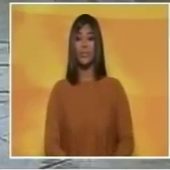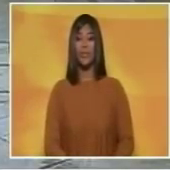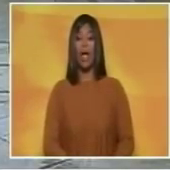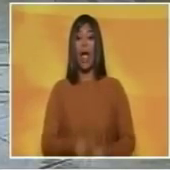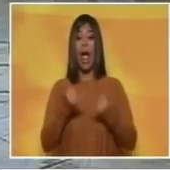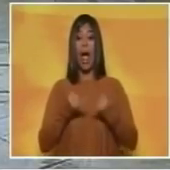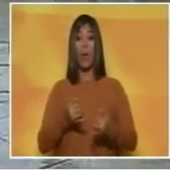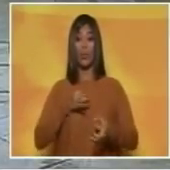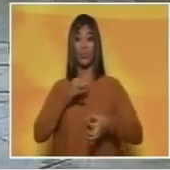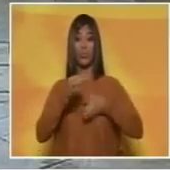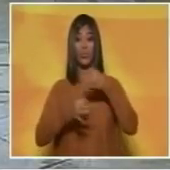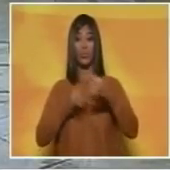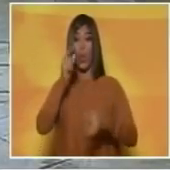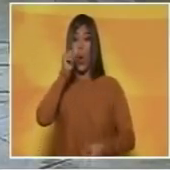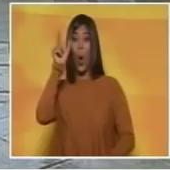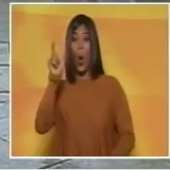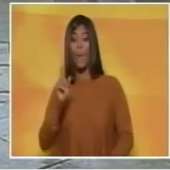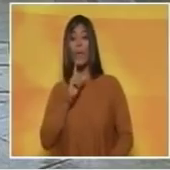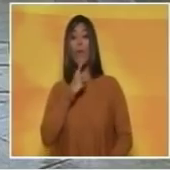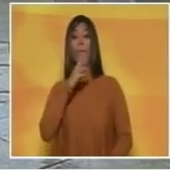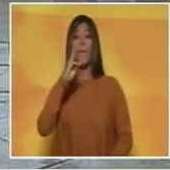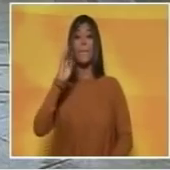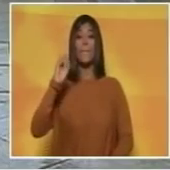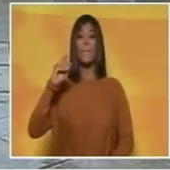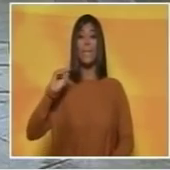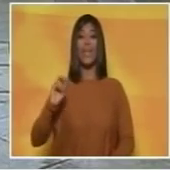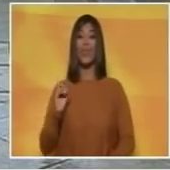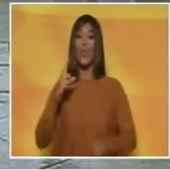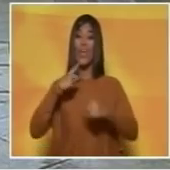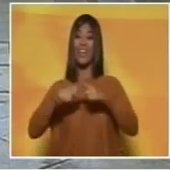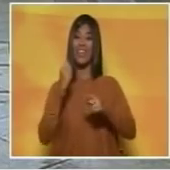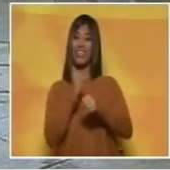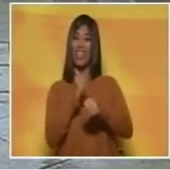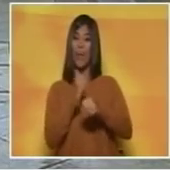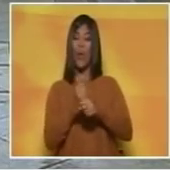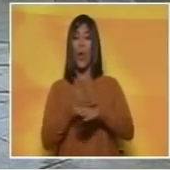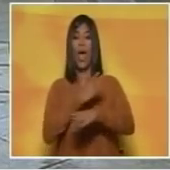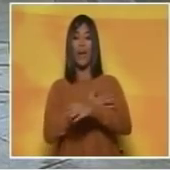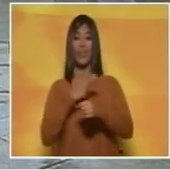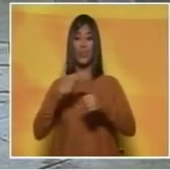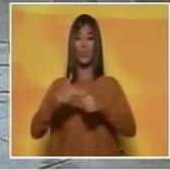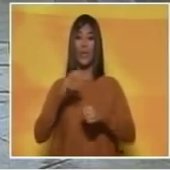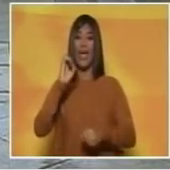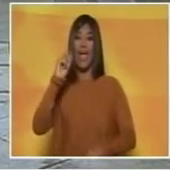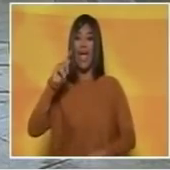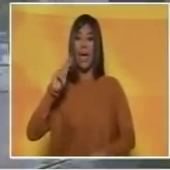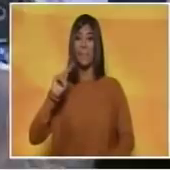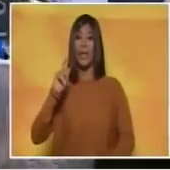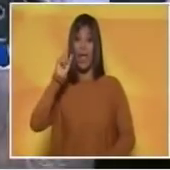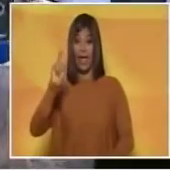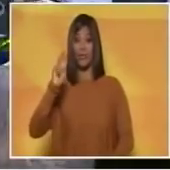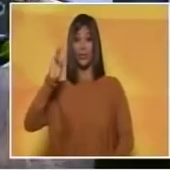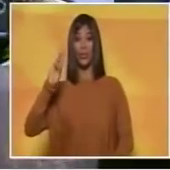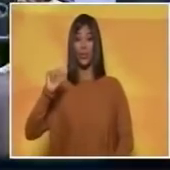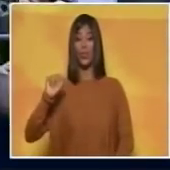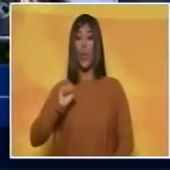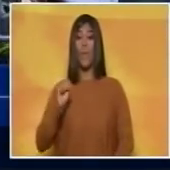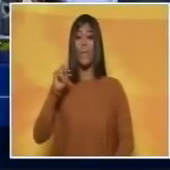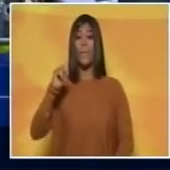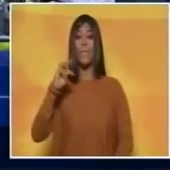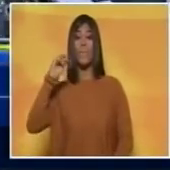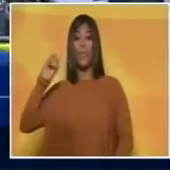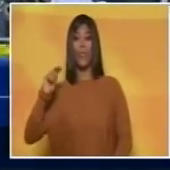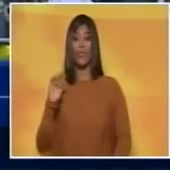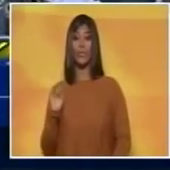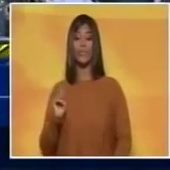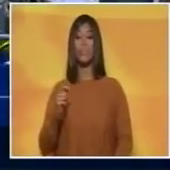de Pedro Amado, uno de los trabajadores de la ExxonMobil. Chávez depositó